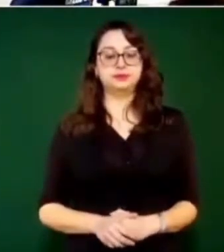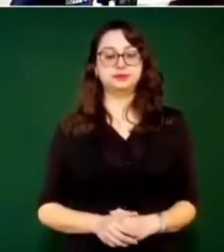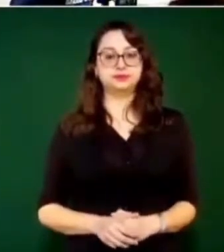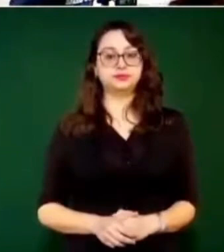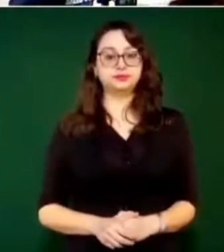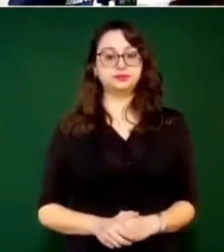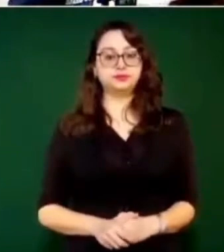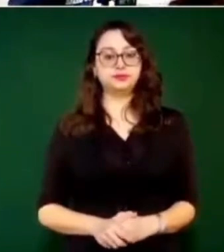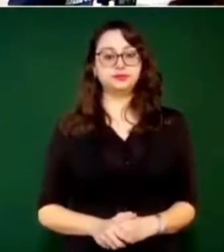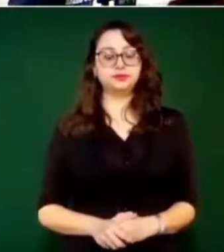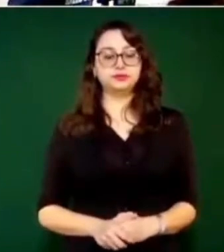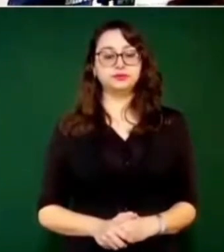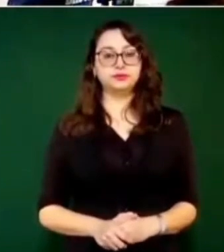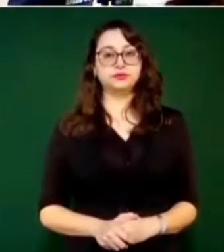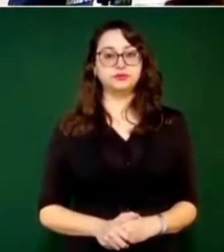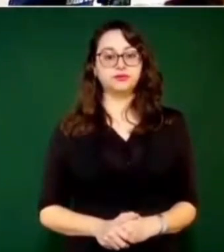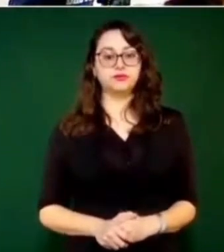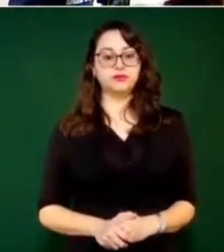Sí, se va a